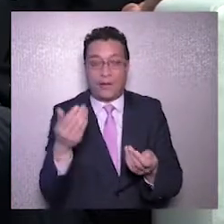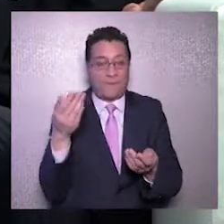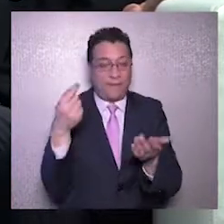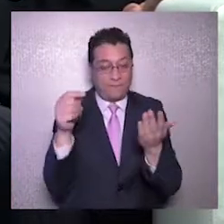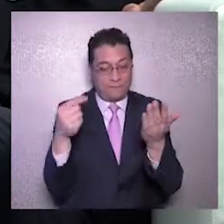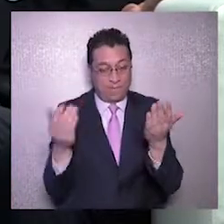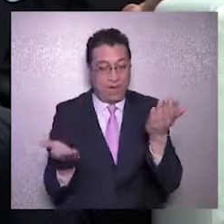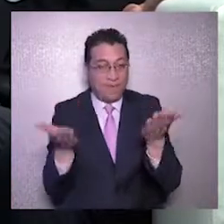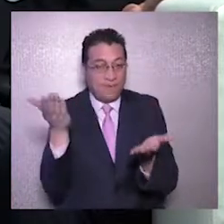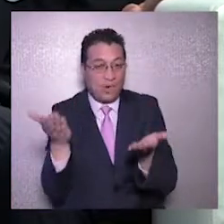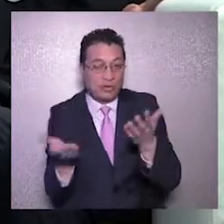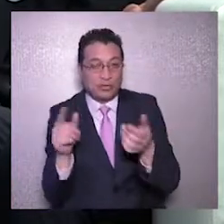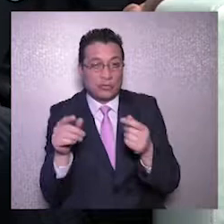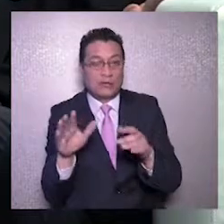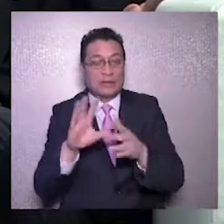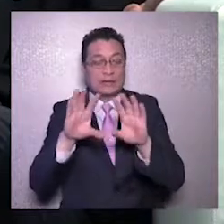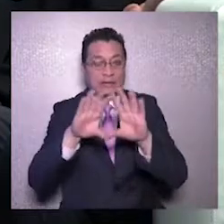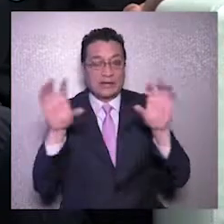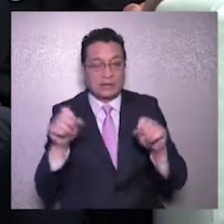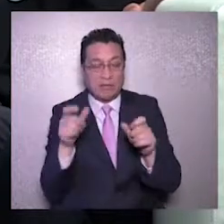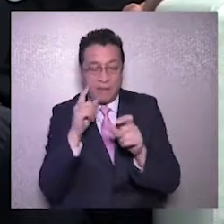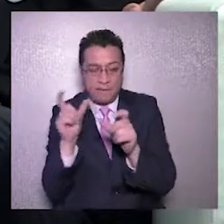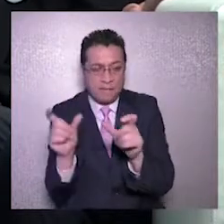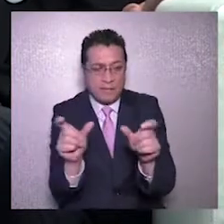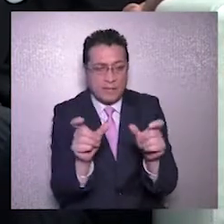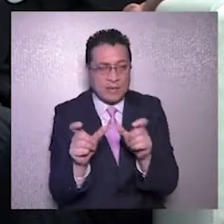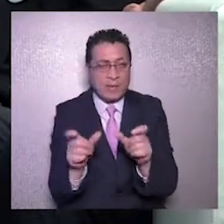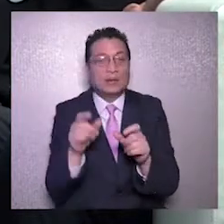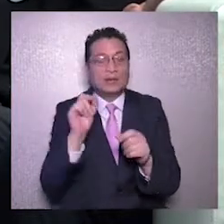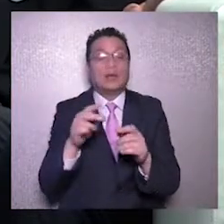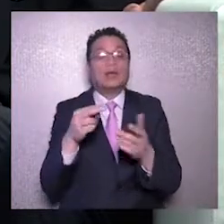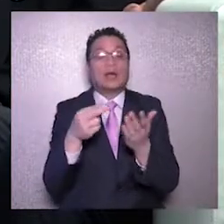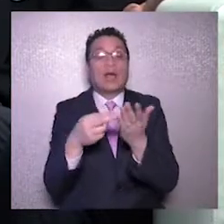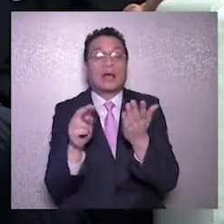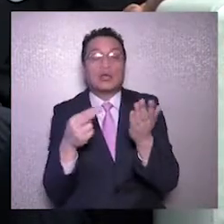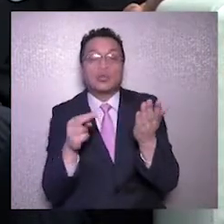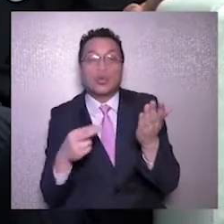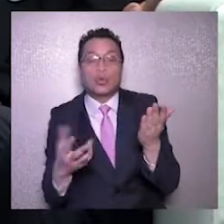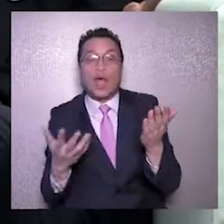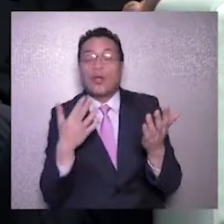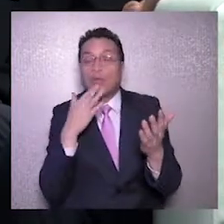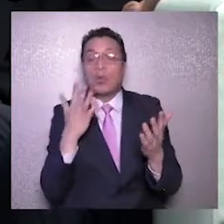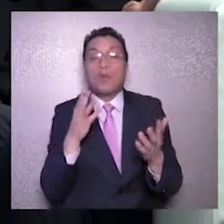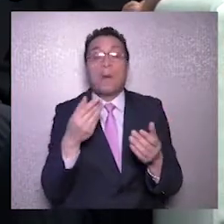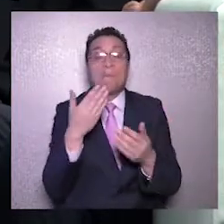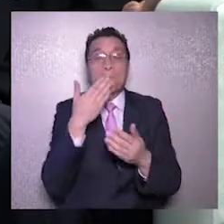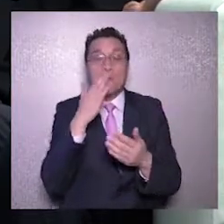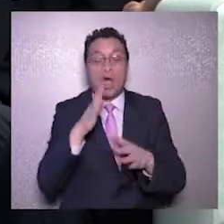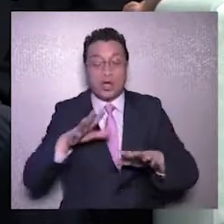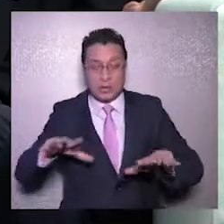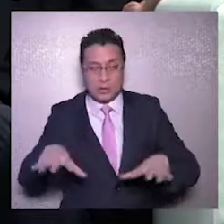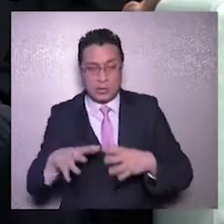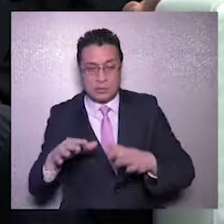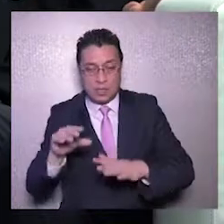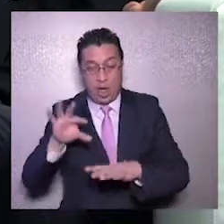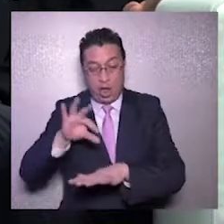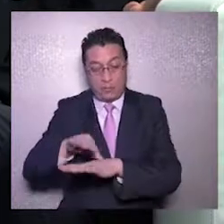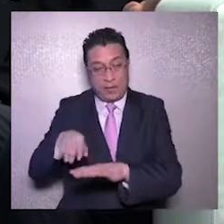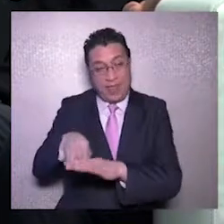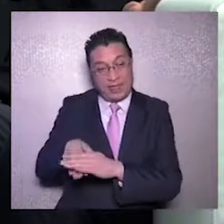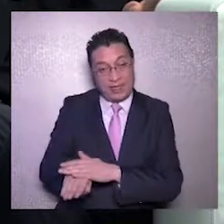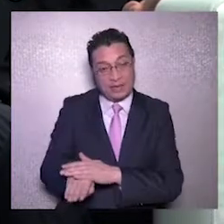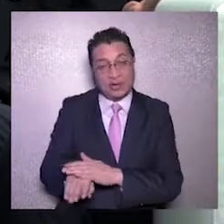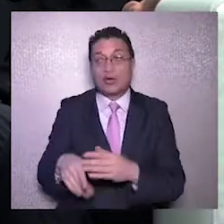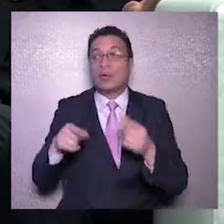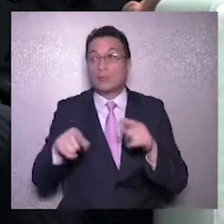evaluaciones, los sistemas de vigilancia, los resultados sanitarios, la mejor gestión clínica, todo eso, y nos lo